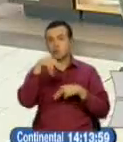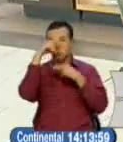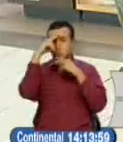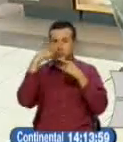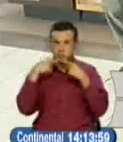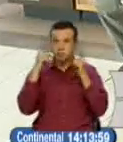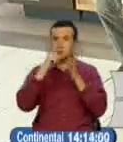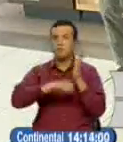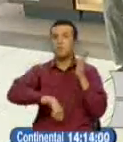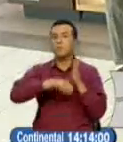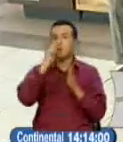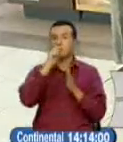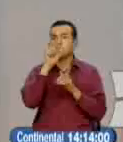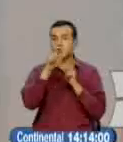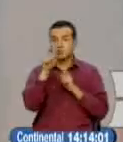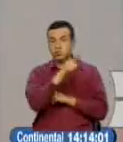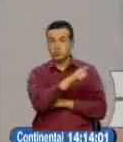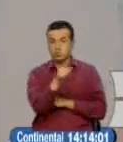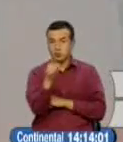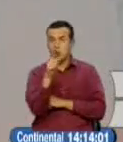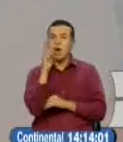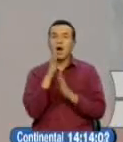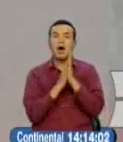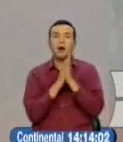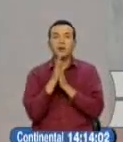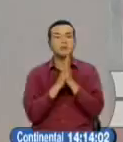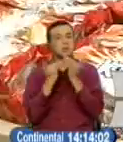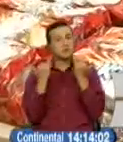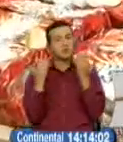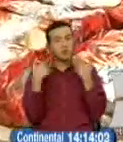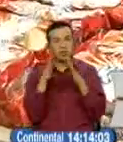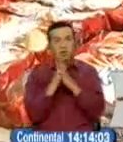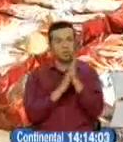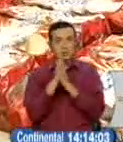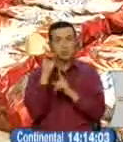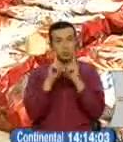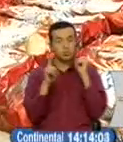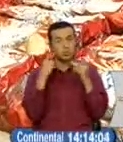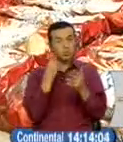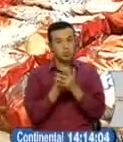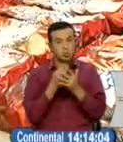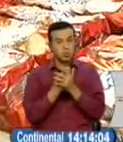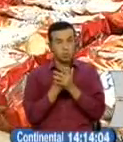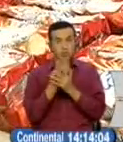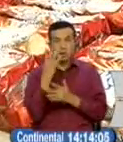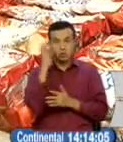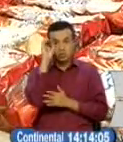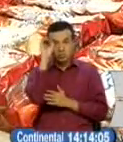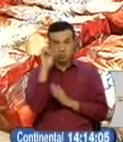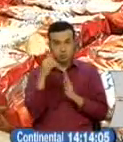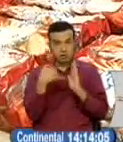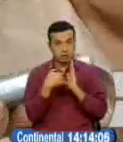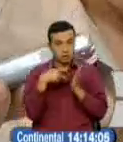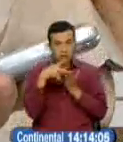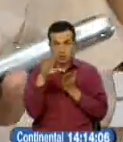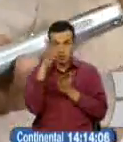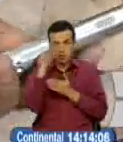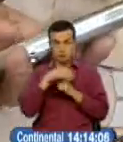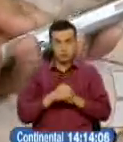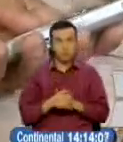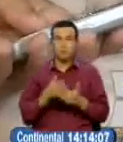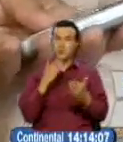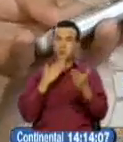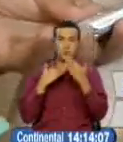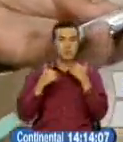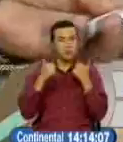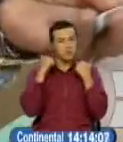con aprobación para los consumidores, quienes aprovechan desde ya para realizar algunas compras sin pagar el 14%. Del IVA. Muy bueno,